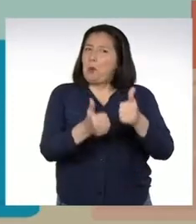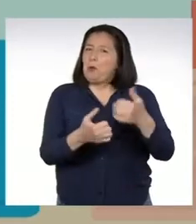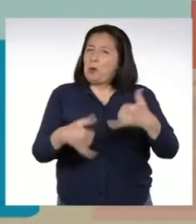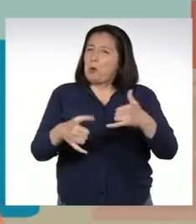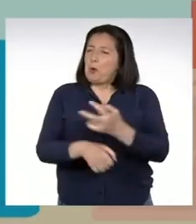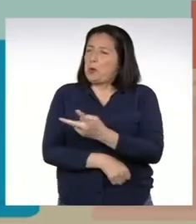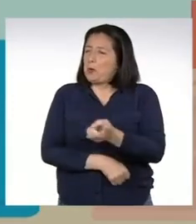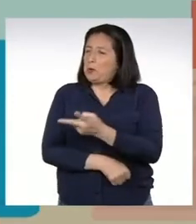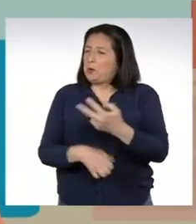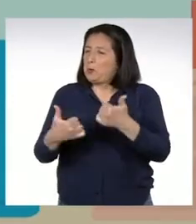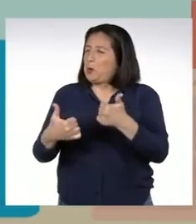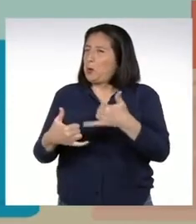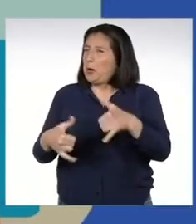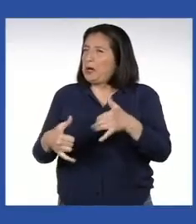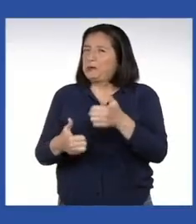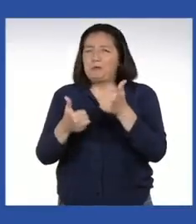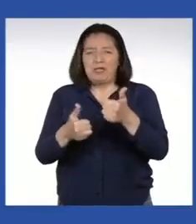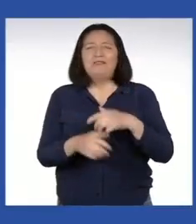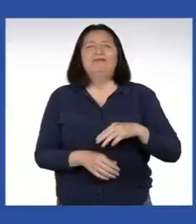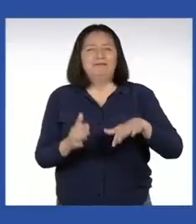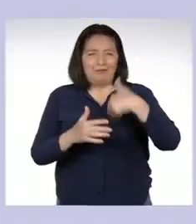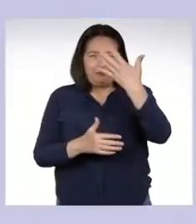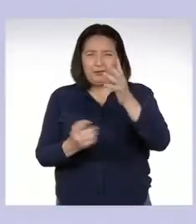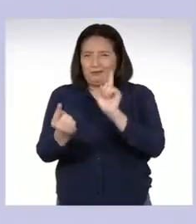para ambos. Nos vemos pronto.